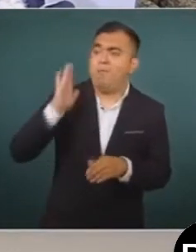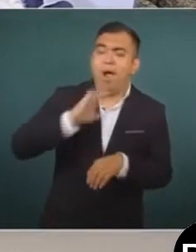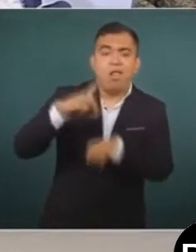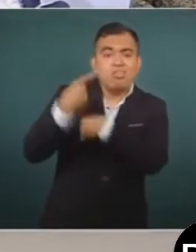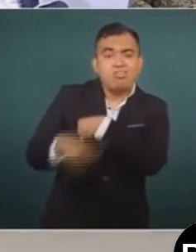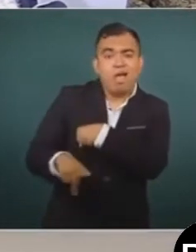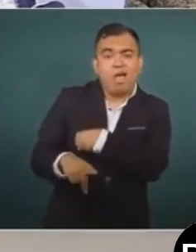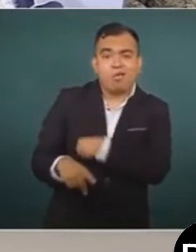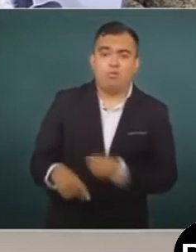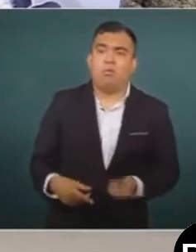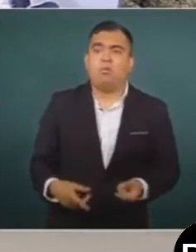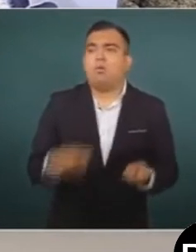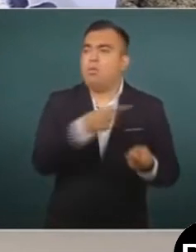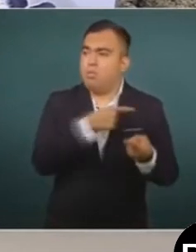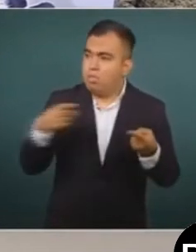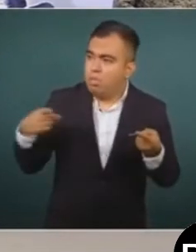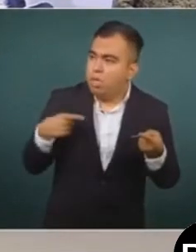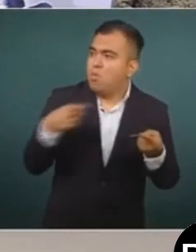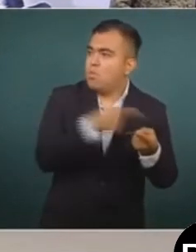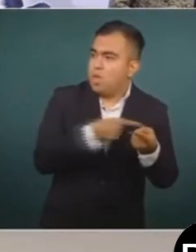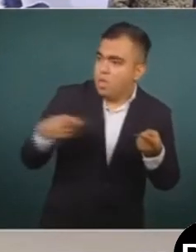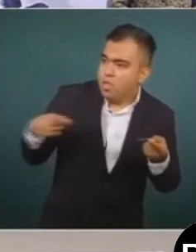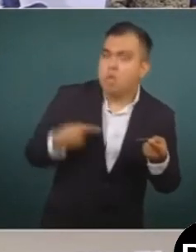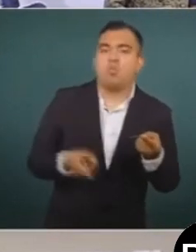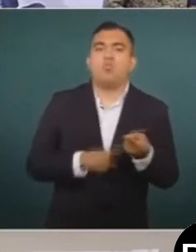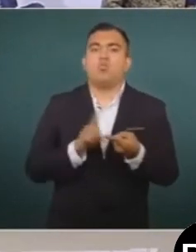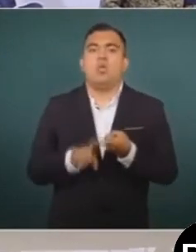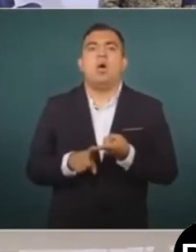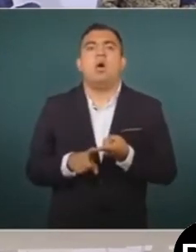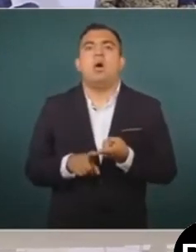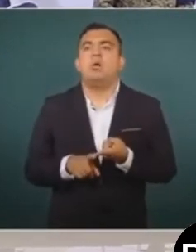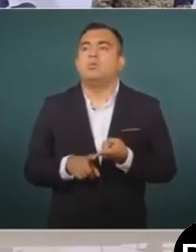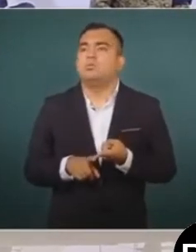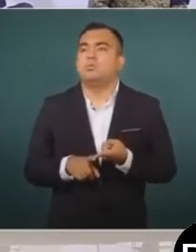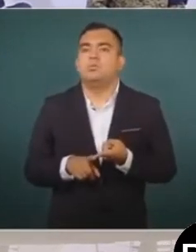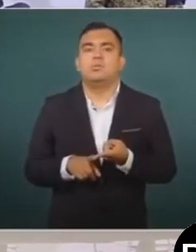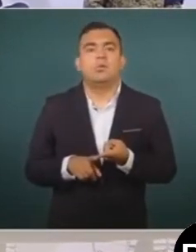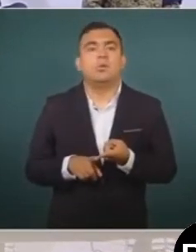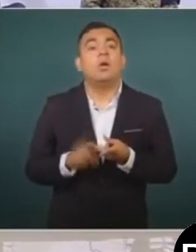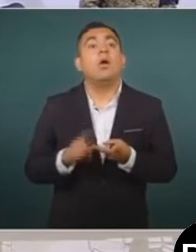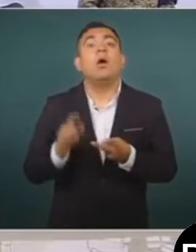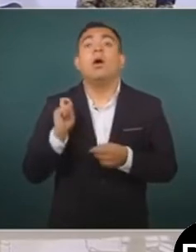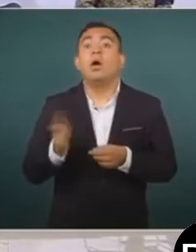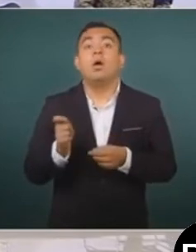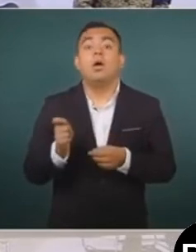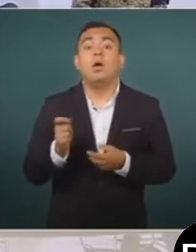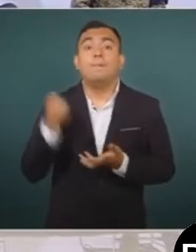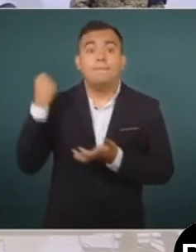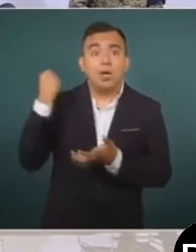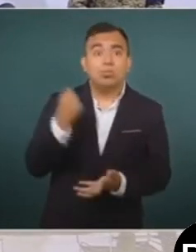De ahí las deudas, de ahí que no alcance el